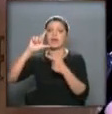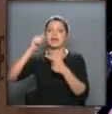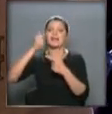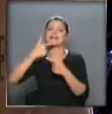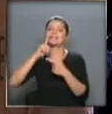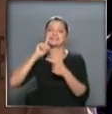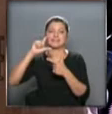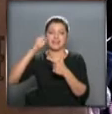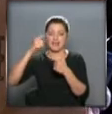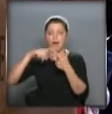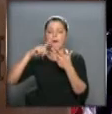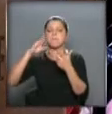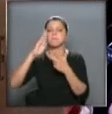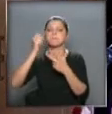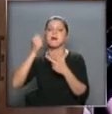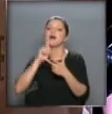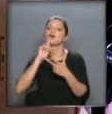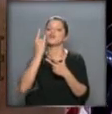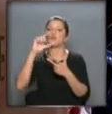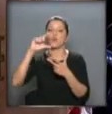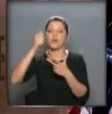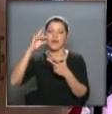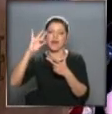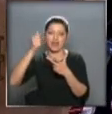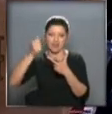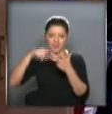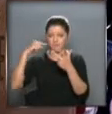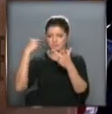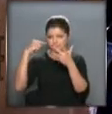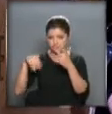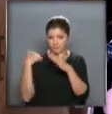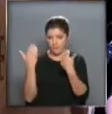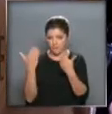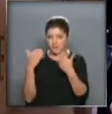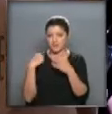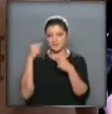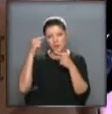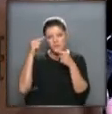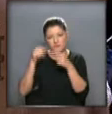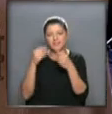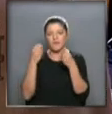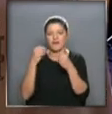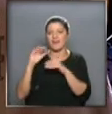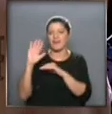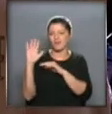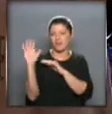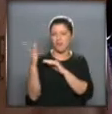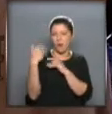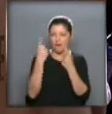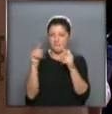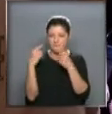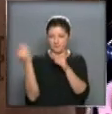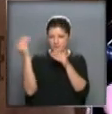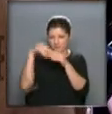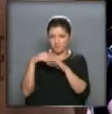alguna batucada en el medio, o sea, la idea es que sea algo formativo desde lo general. Y hago una acotación importante, hay que